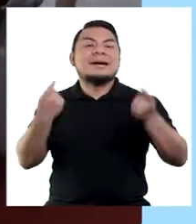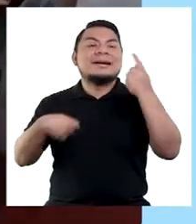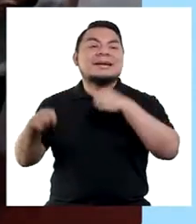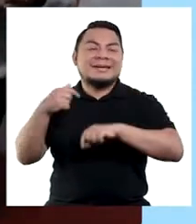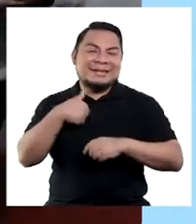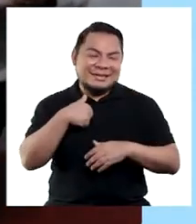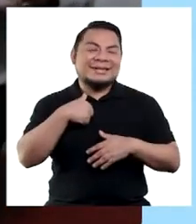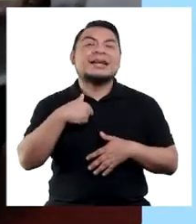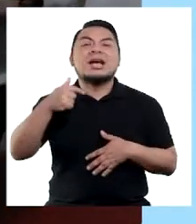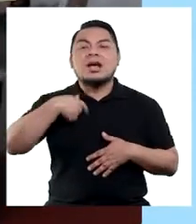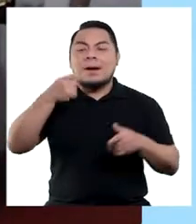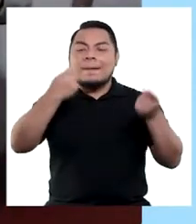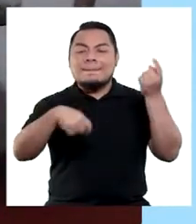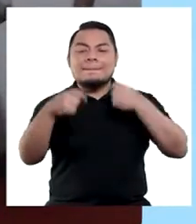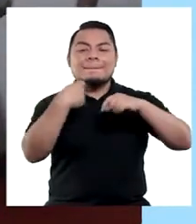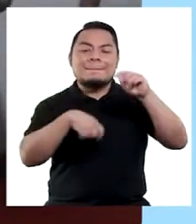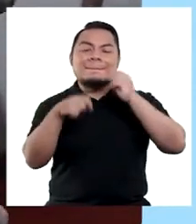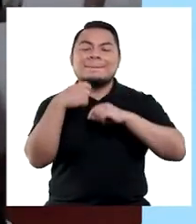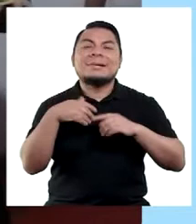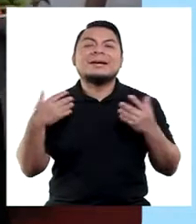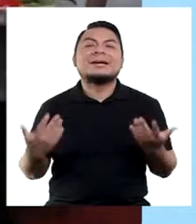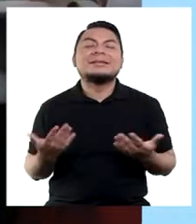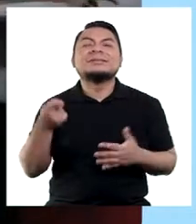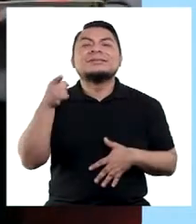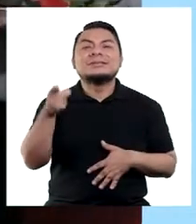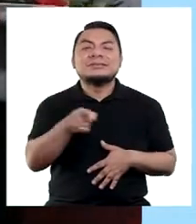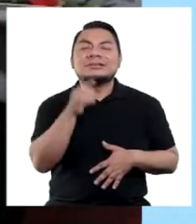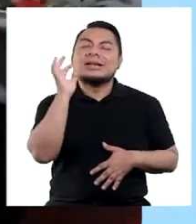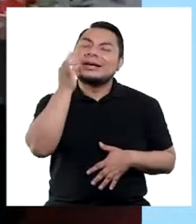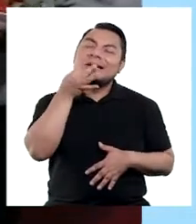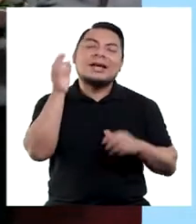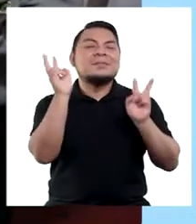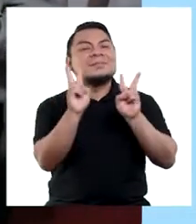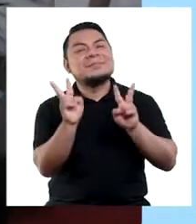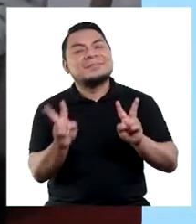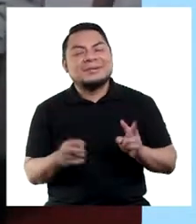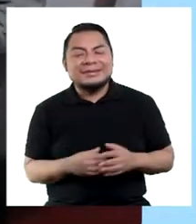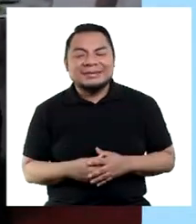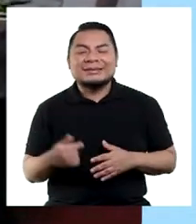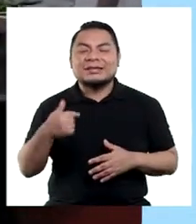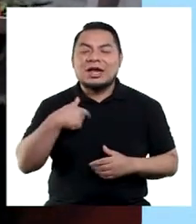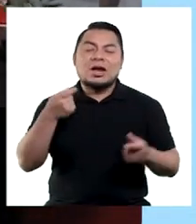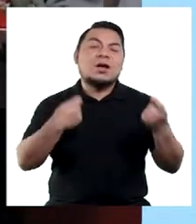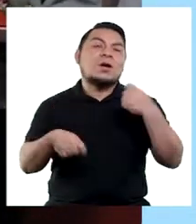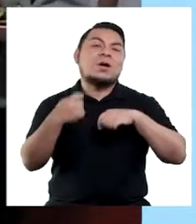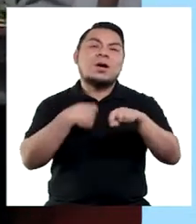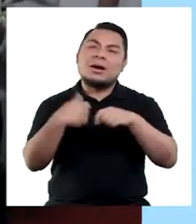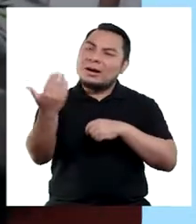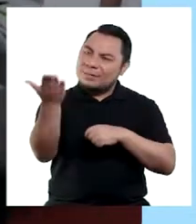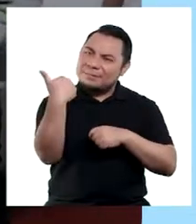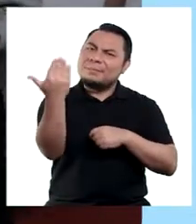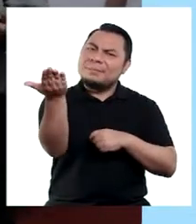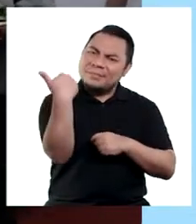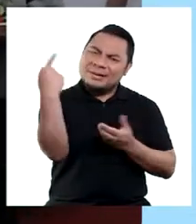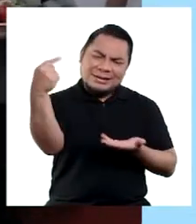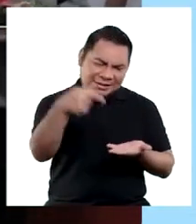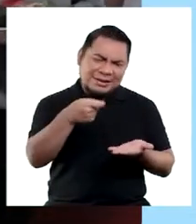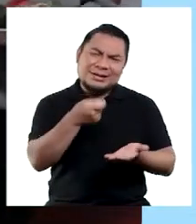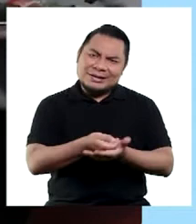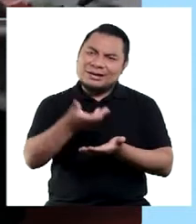verdulera 20 venta y sus ventas perdidas venda